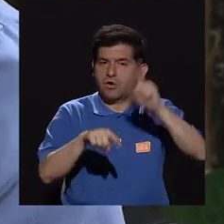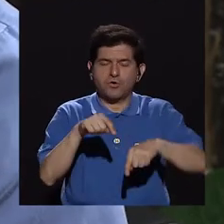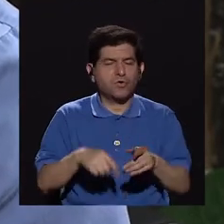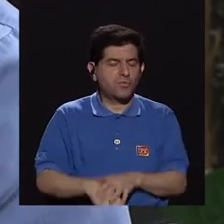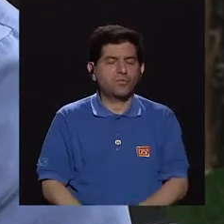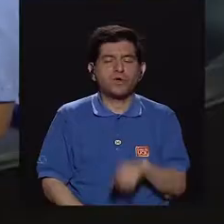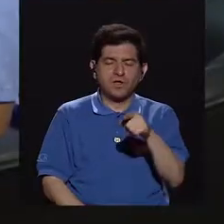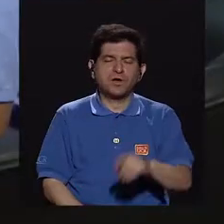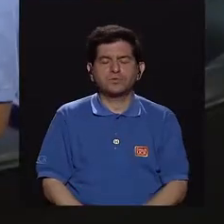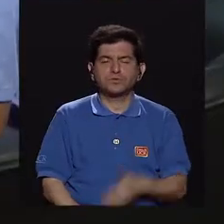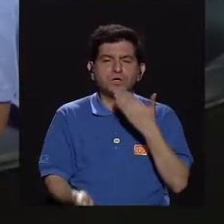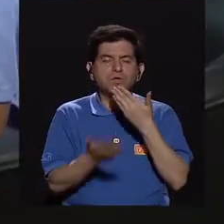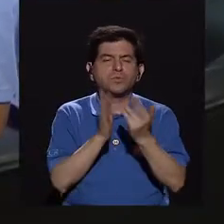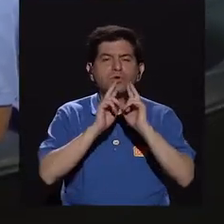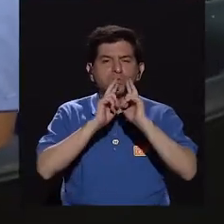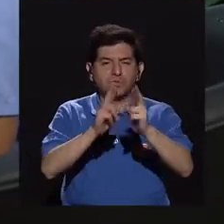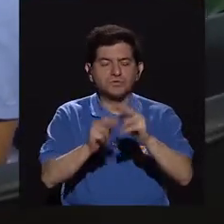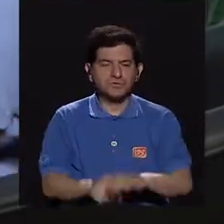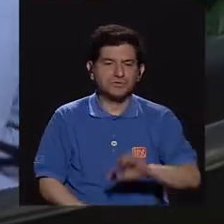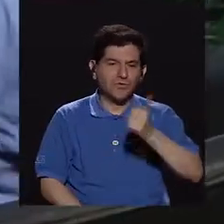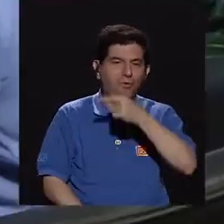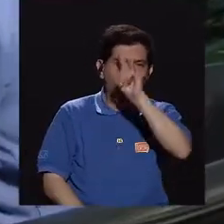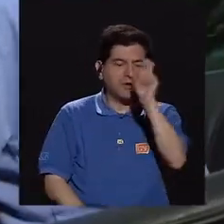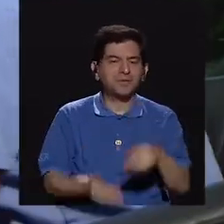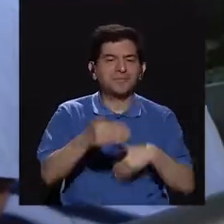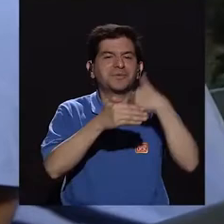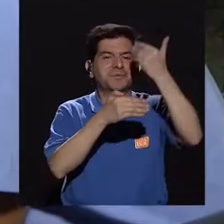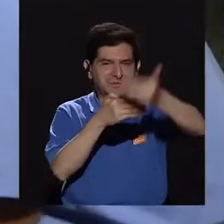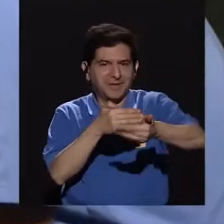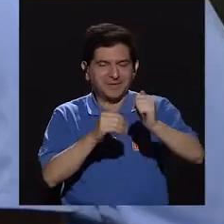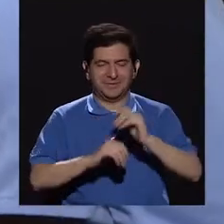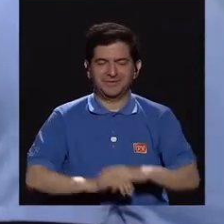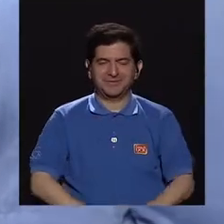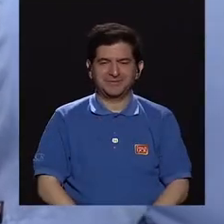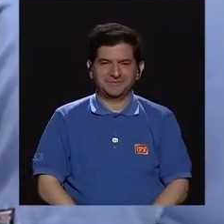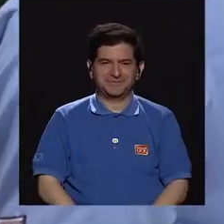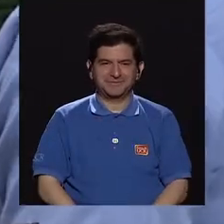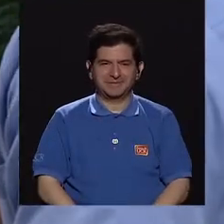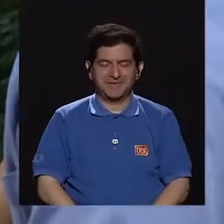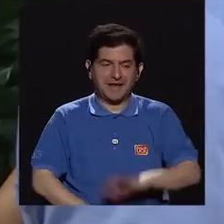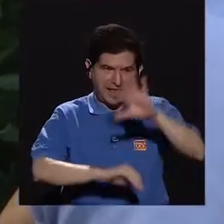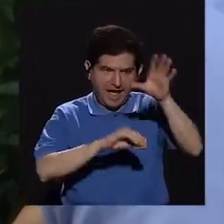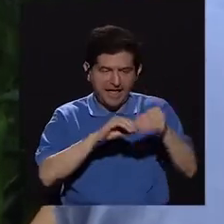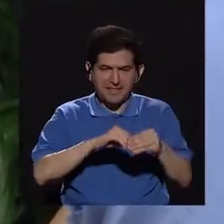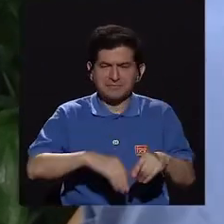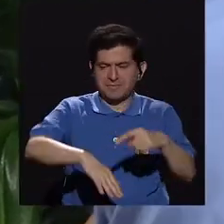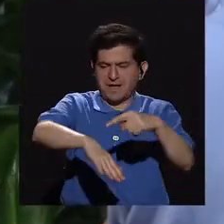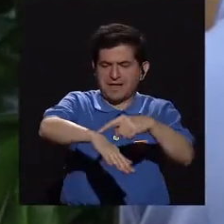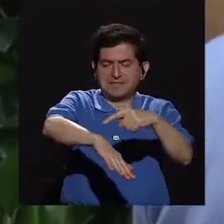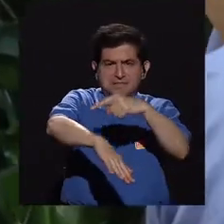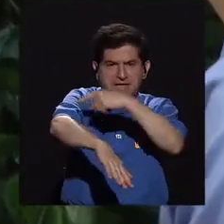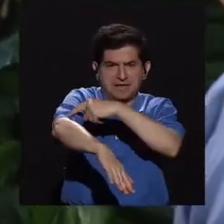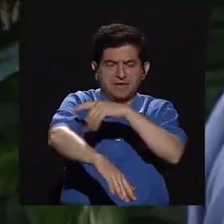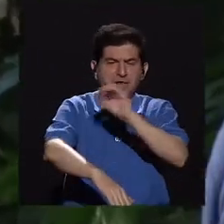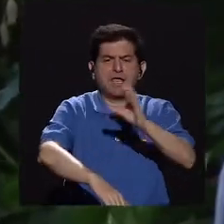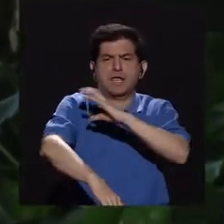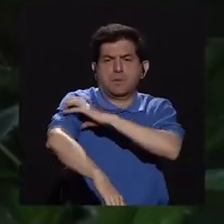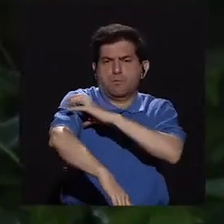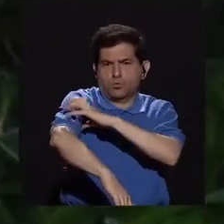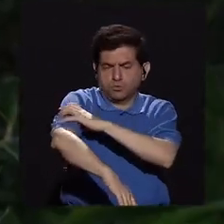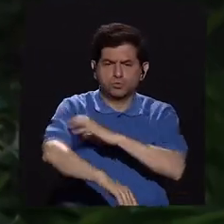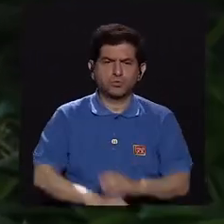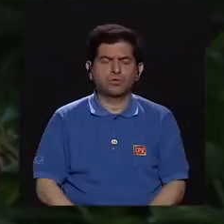puedas rendir bien. Uh-huh. Sí, esa es otra pregunta que te dejo para más adelante. Además de esto que me decís a nivel de articulación, a nivel muscular,